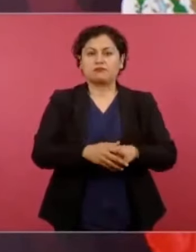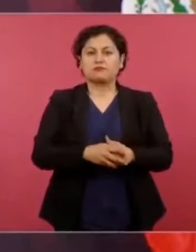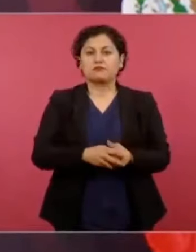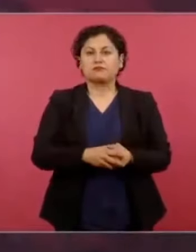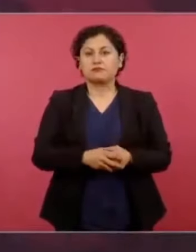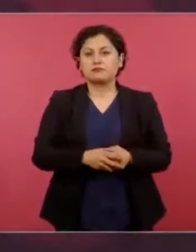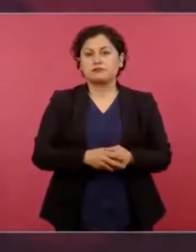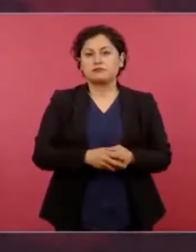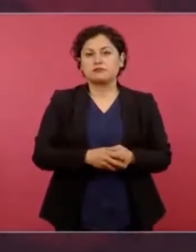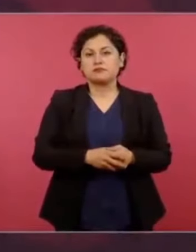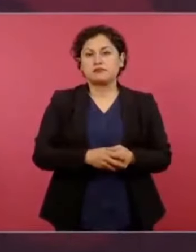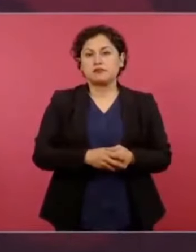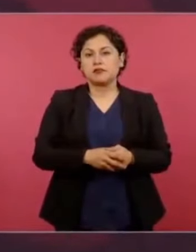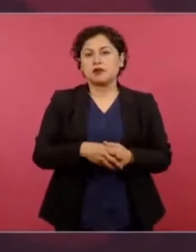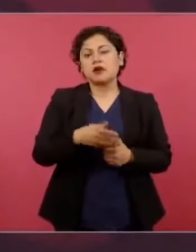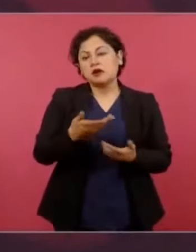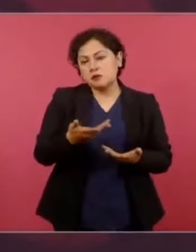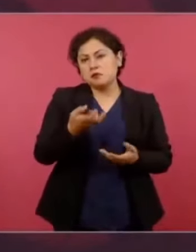pero no fue un